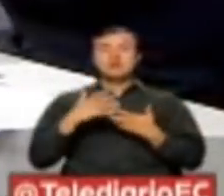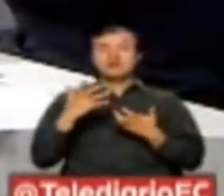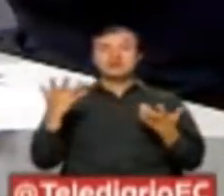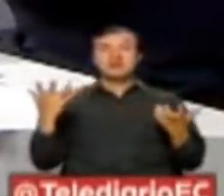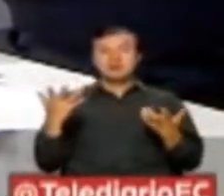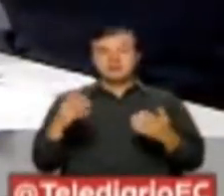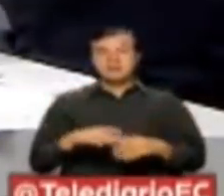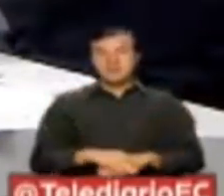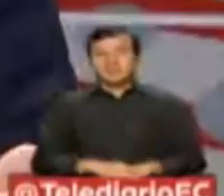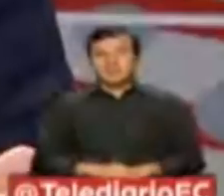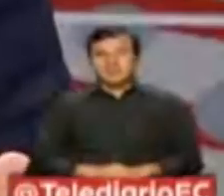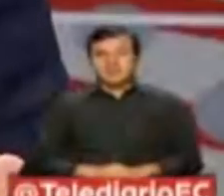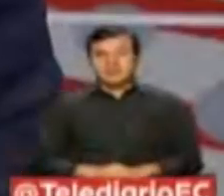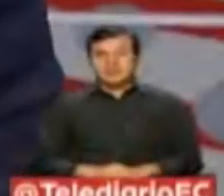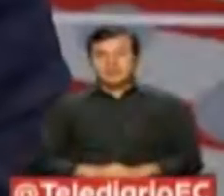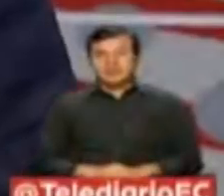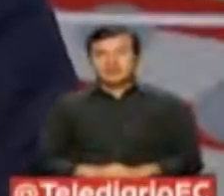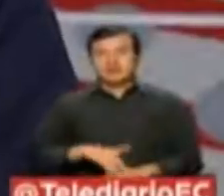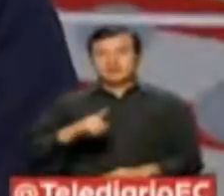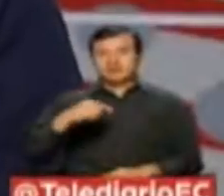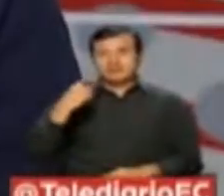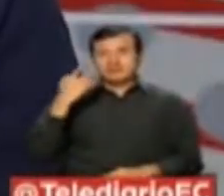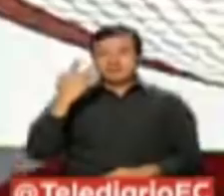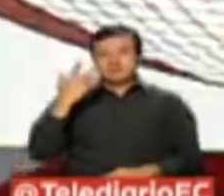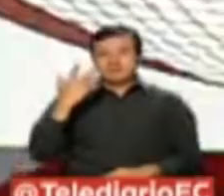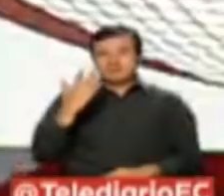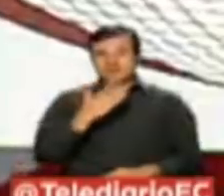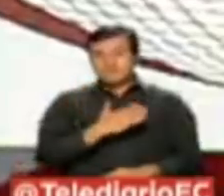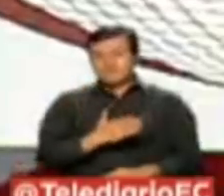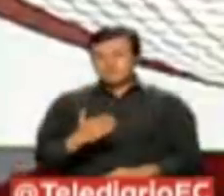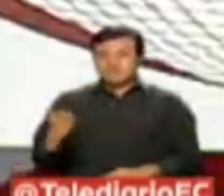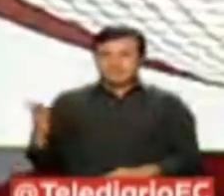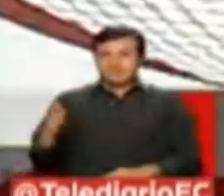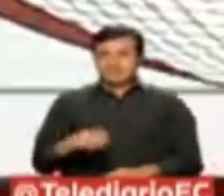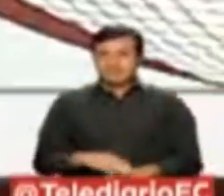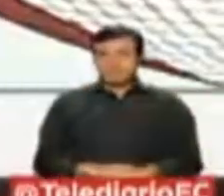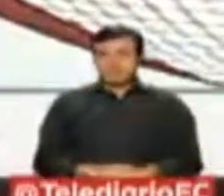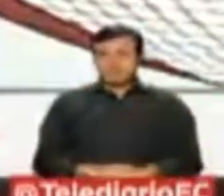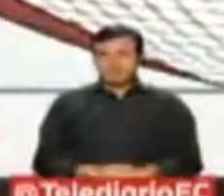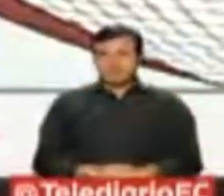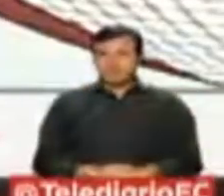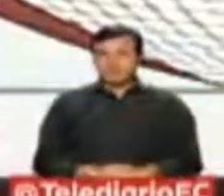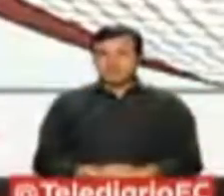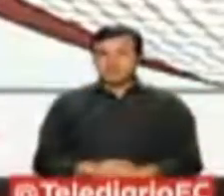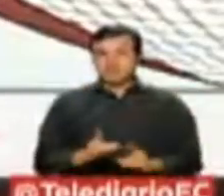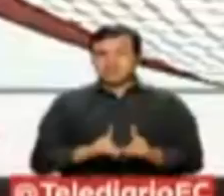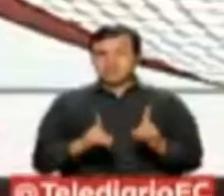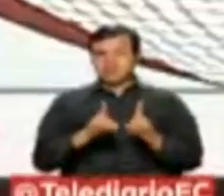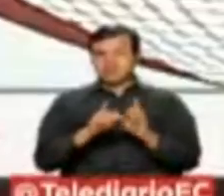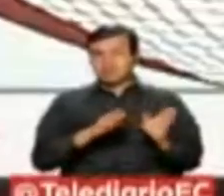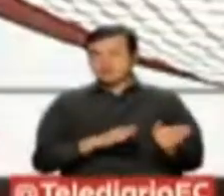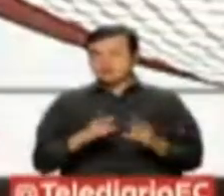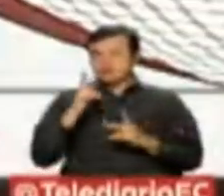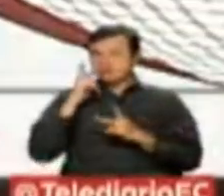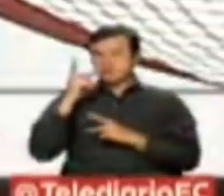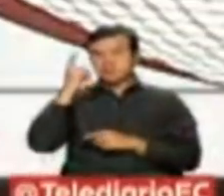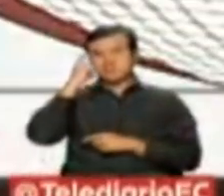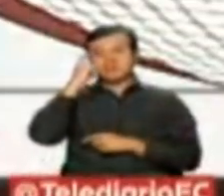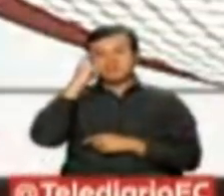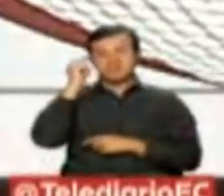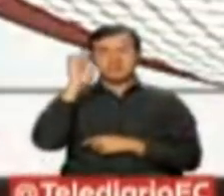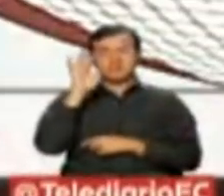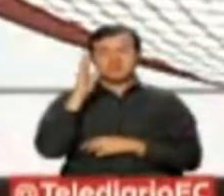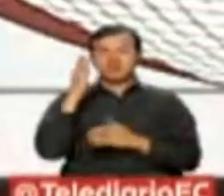esperan de su próximo líder en la alcaldía yo tenía para no revisar nuevamente los datos que ya estuvieron en pantalla yo diría que